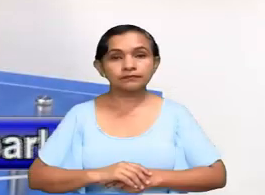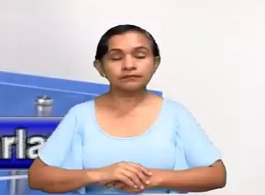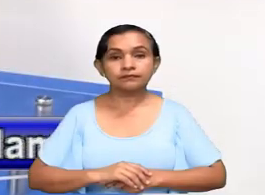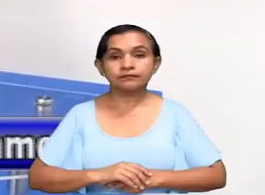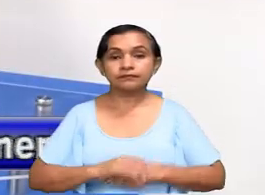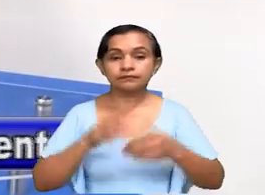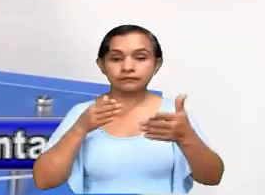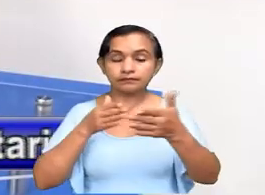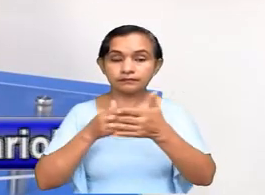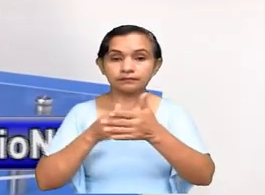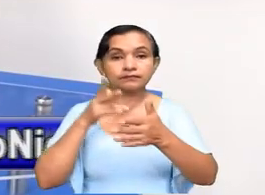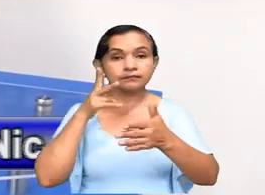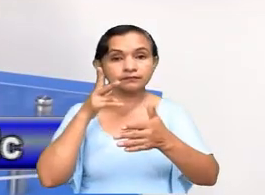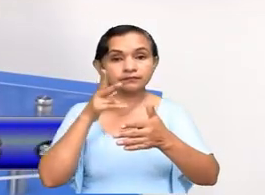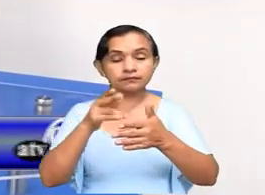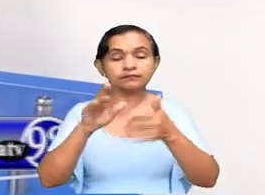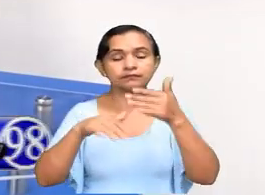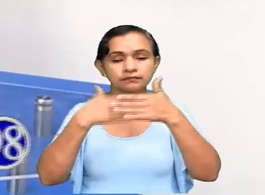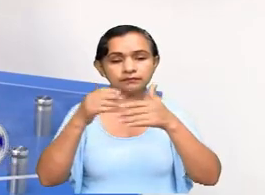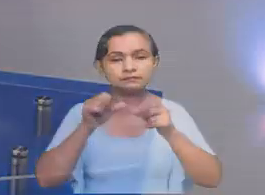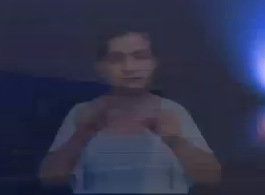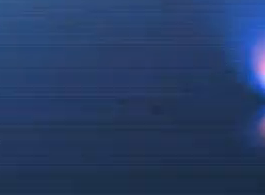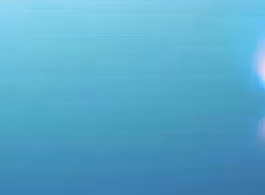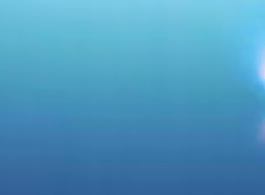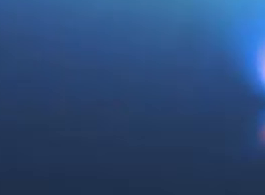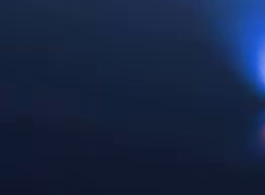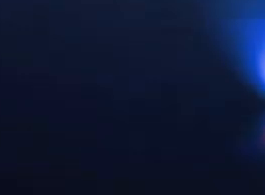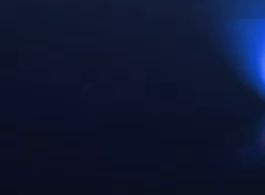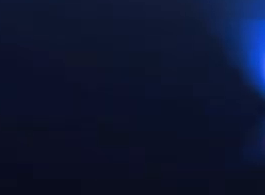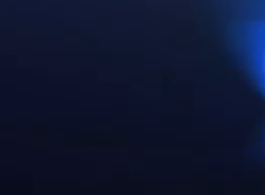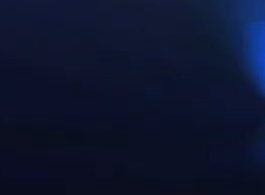Es momento de hacer una nueva pausa, pero ya volvemos.